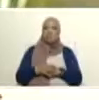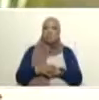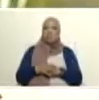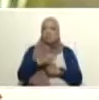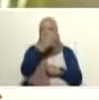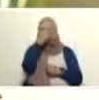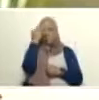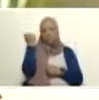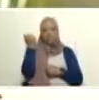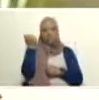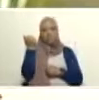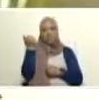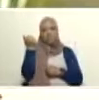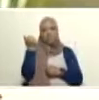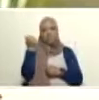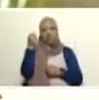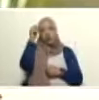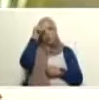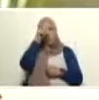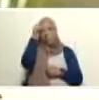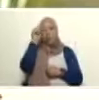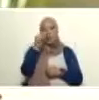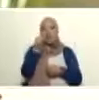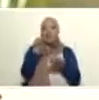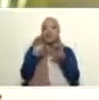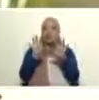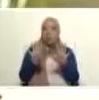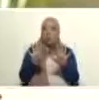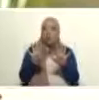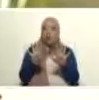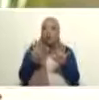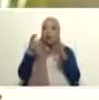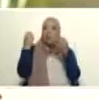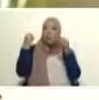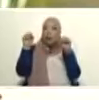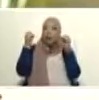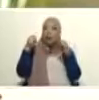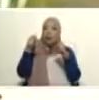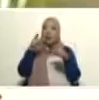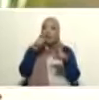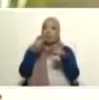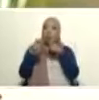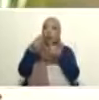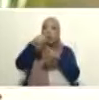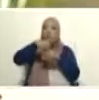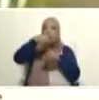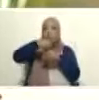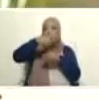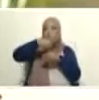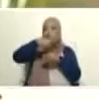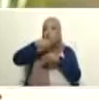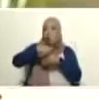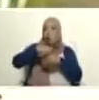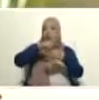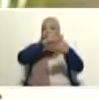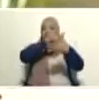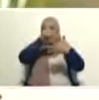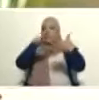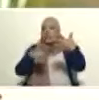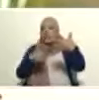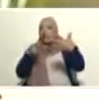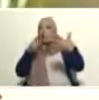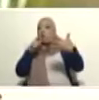olvide, este domingo 19, simulacro electoral, para que ustedes vean con sus